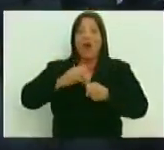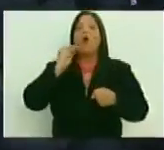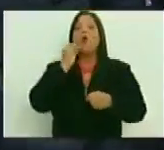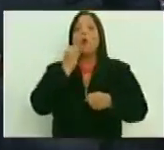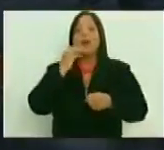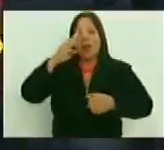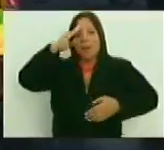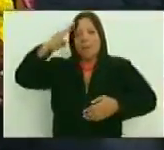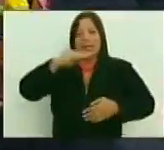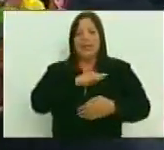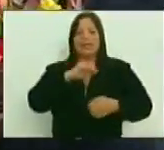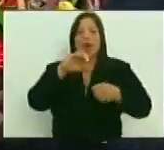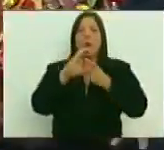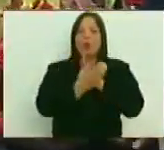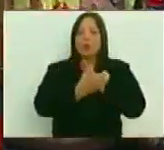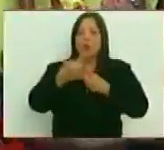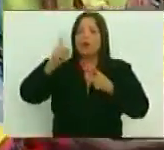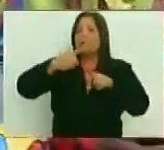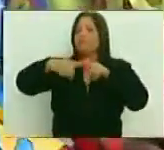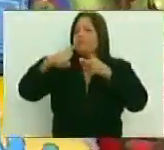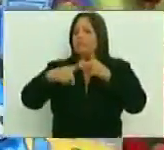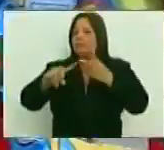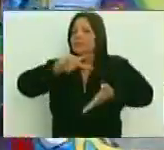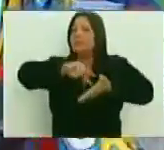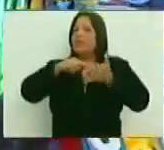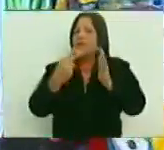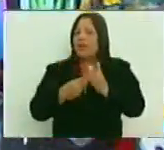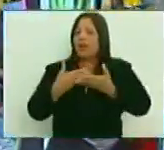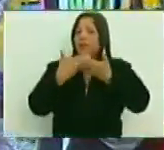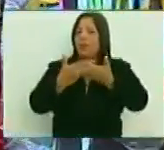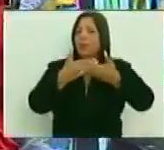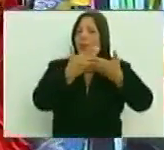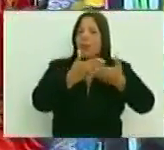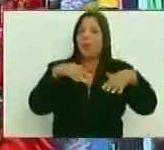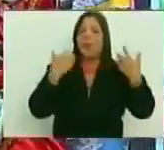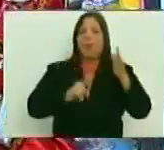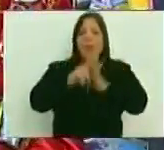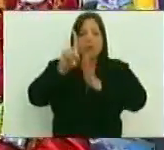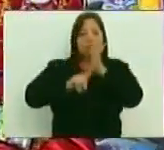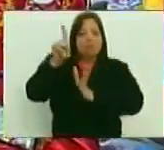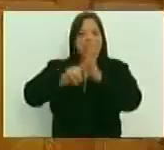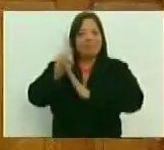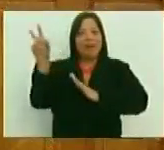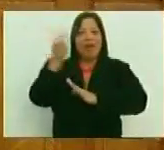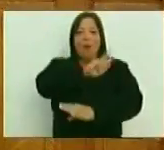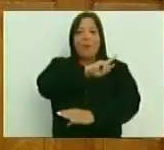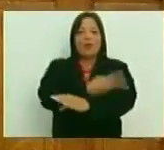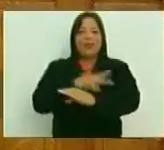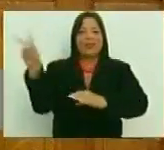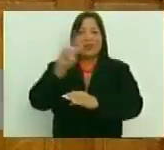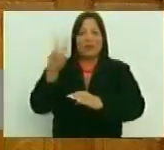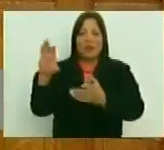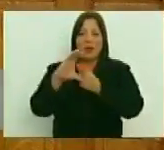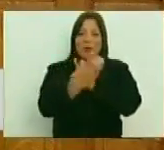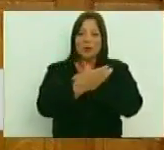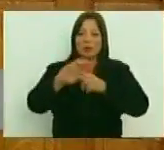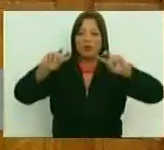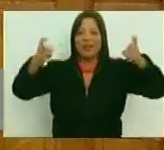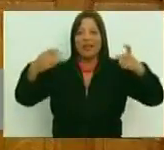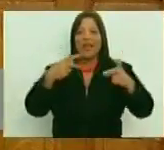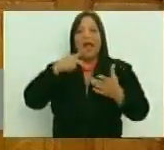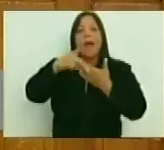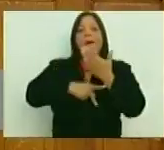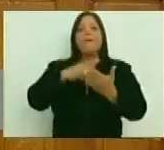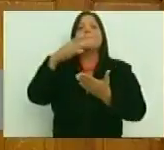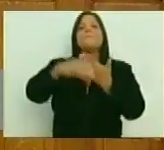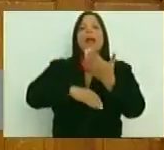las milicias culturales, entre otras, constituyen aportes para contribuir con ese país potencia necesario referido en el Plan